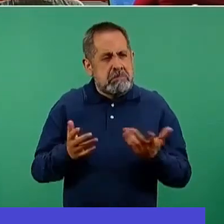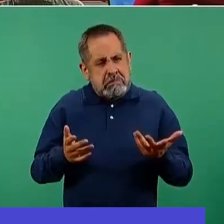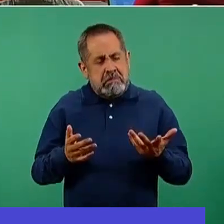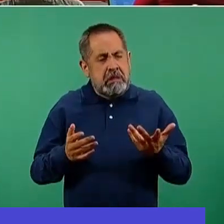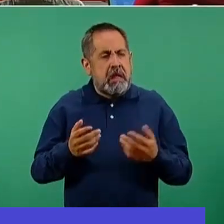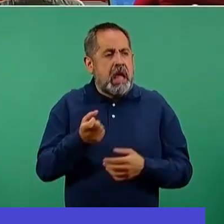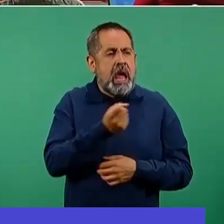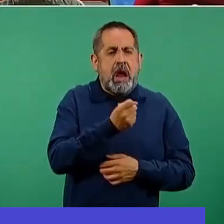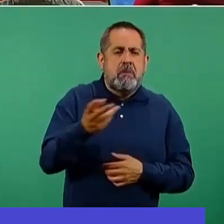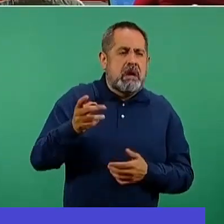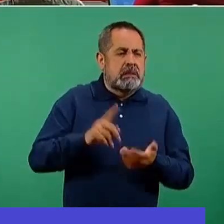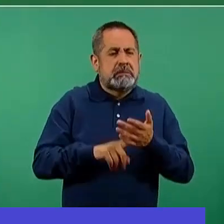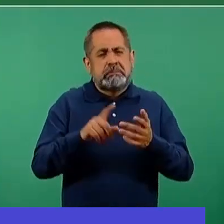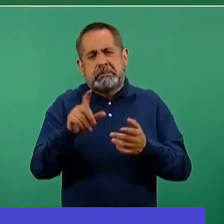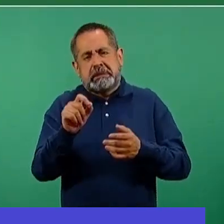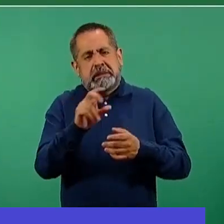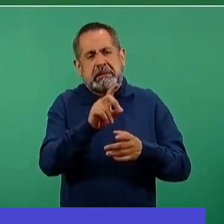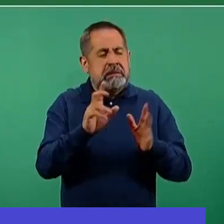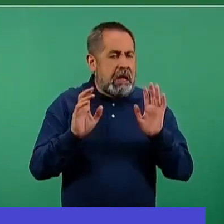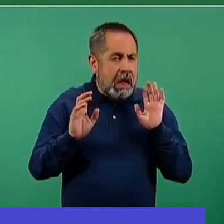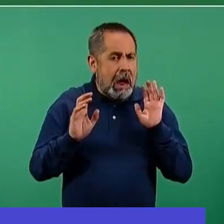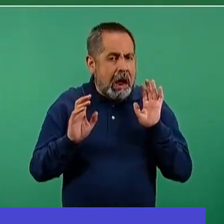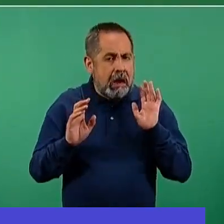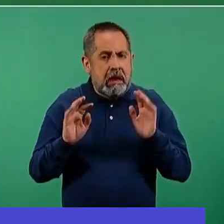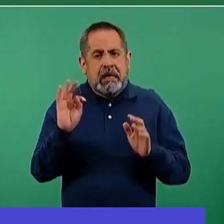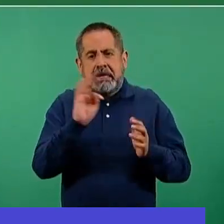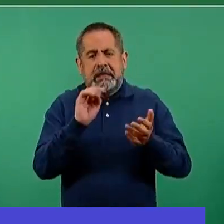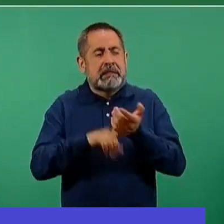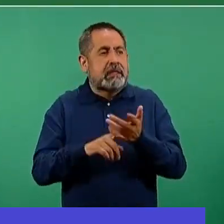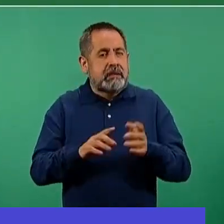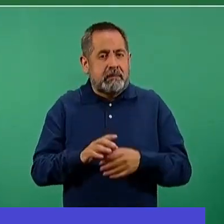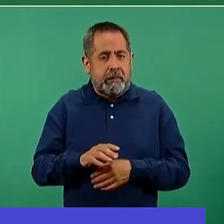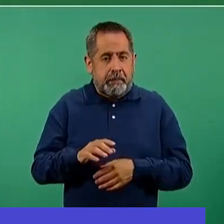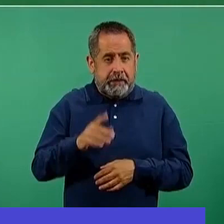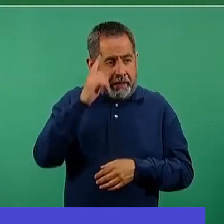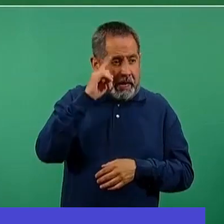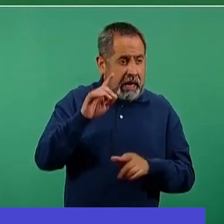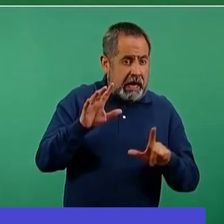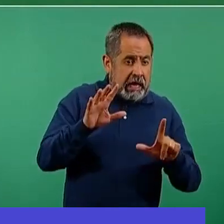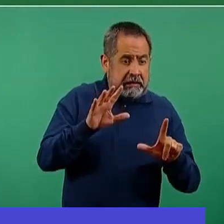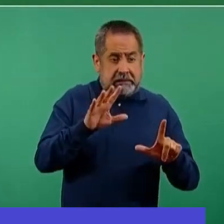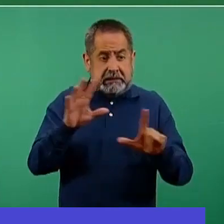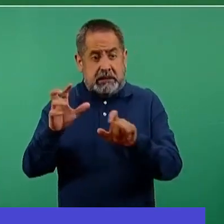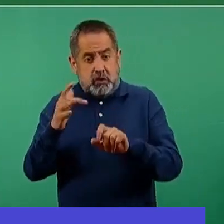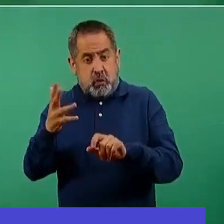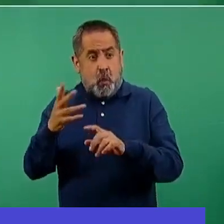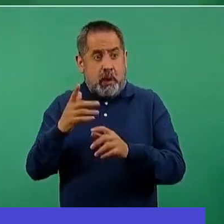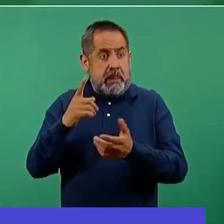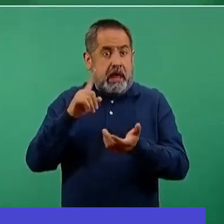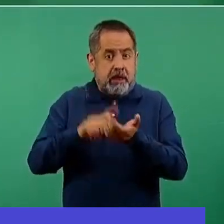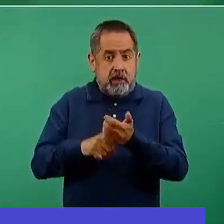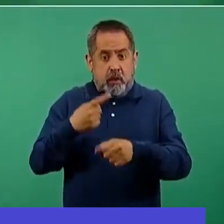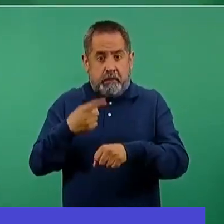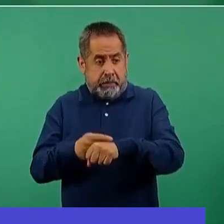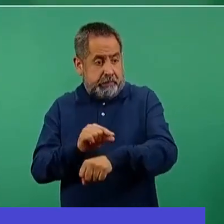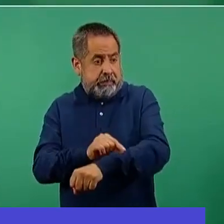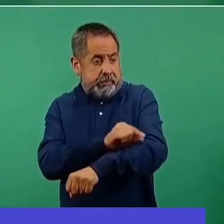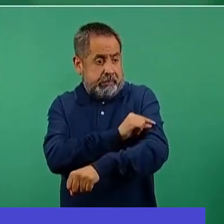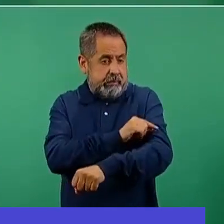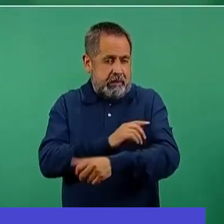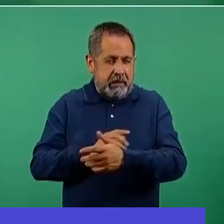eventos trombóticos en una población en la que se esperaría cerca de 750 eventos. 22